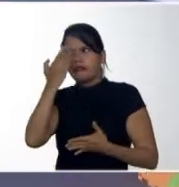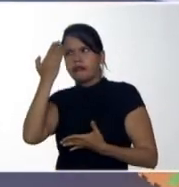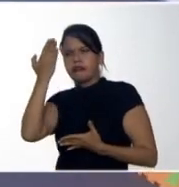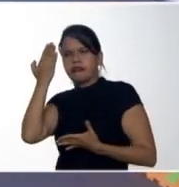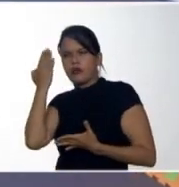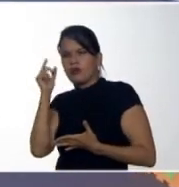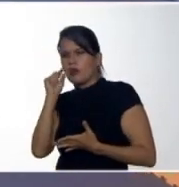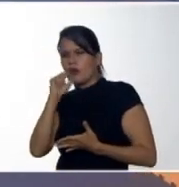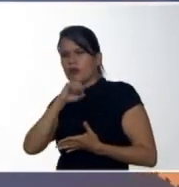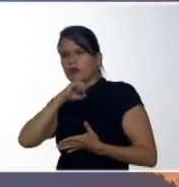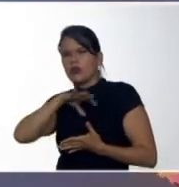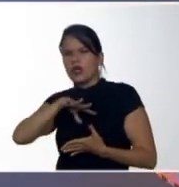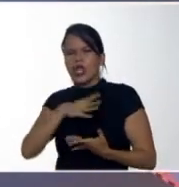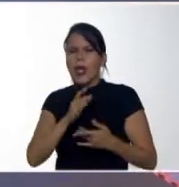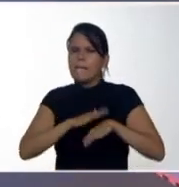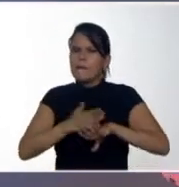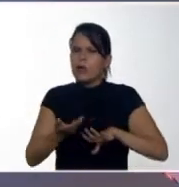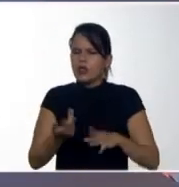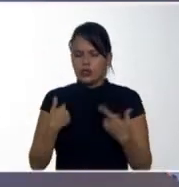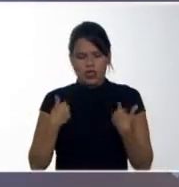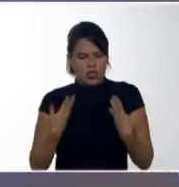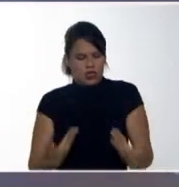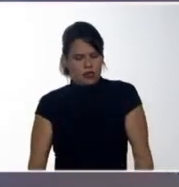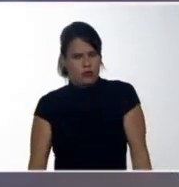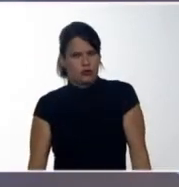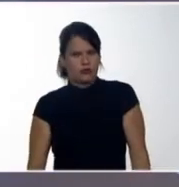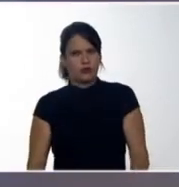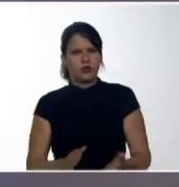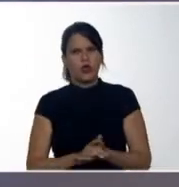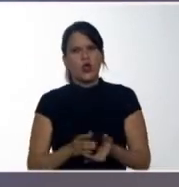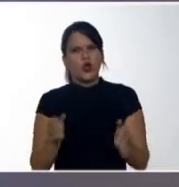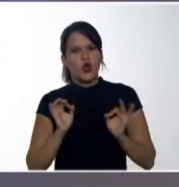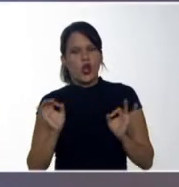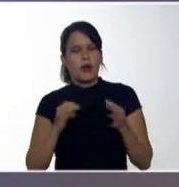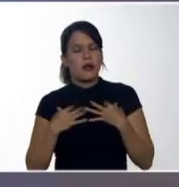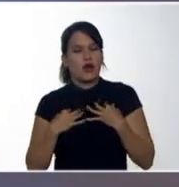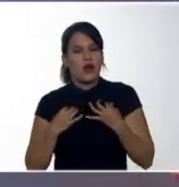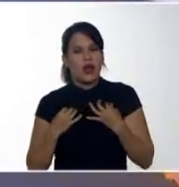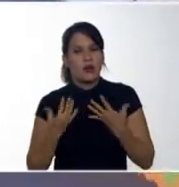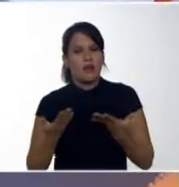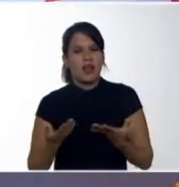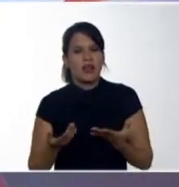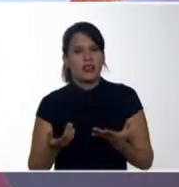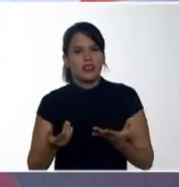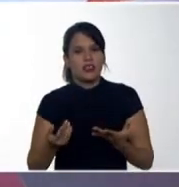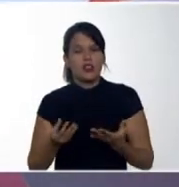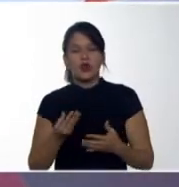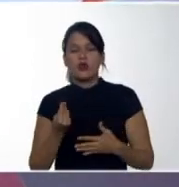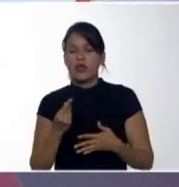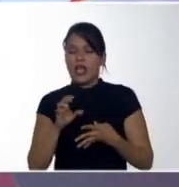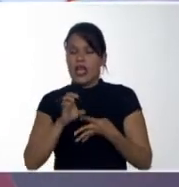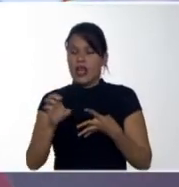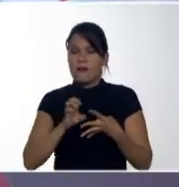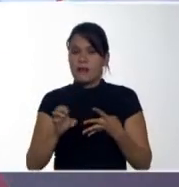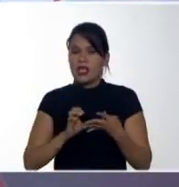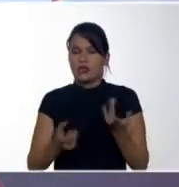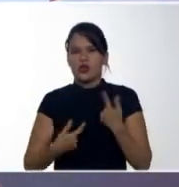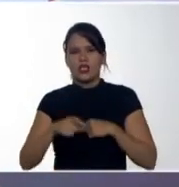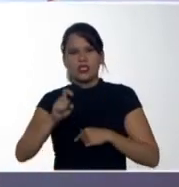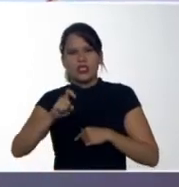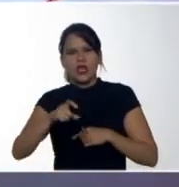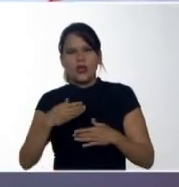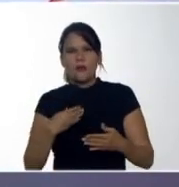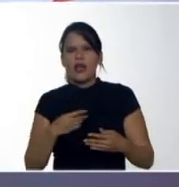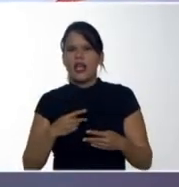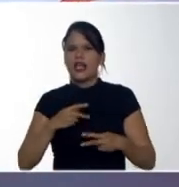historia. Y es por eso que aquí estamos. No solamente con el vestuario, sino con algunos elementos necesarios para